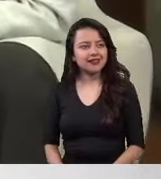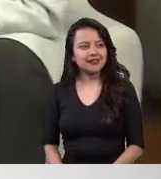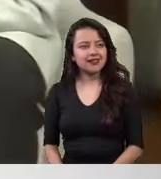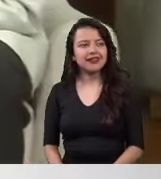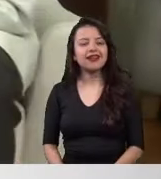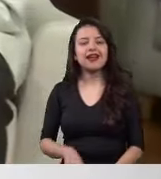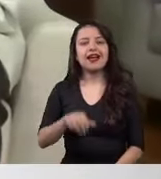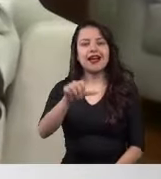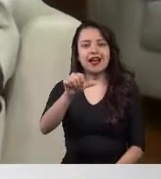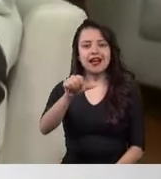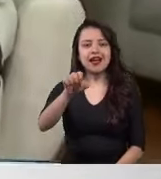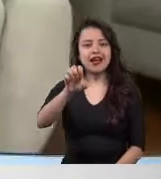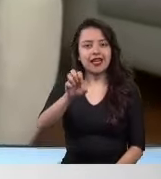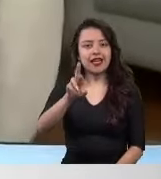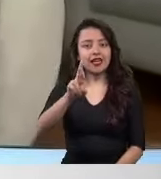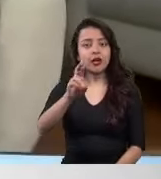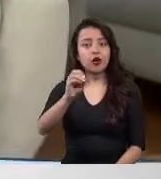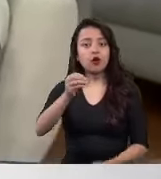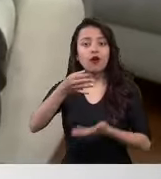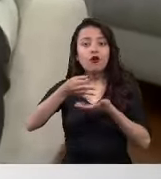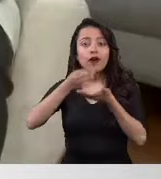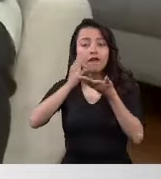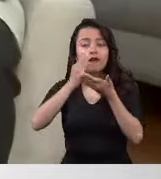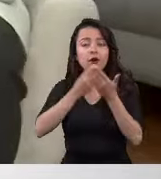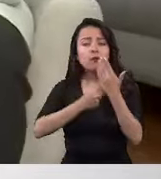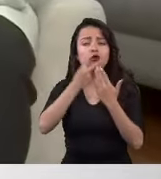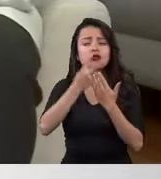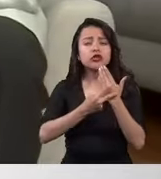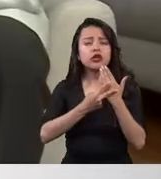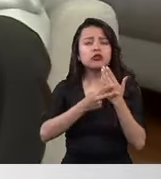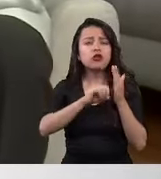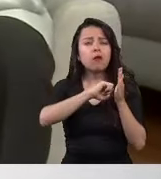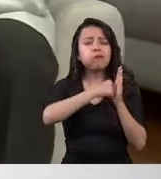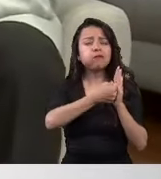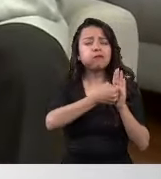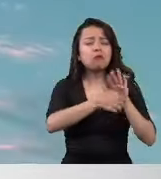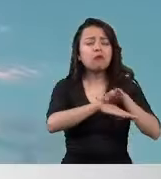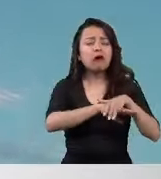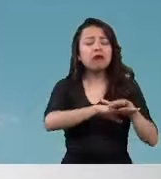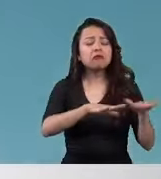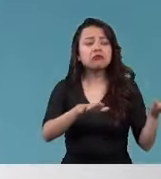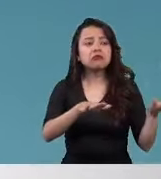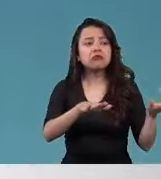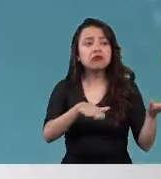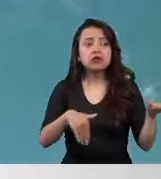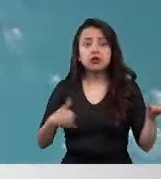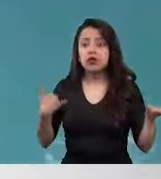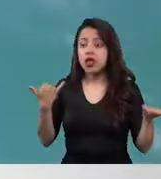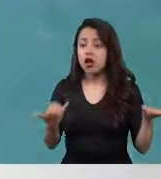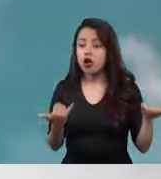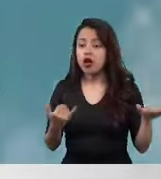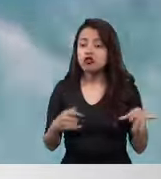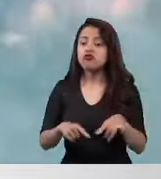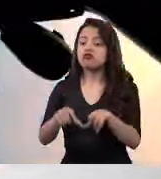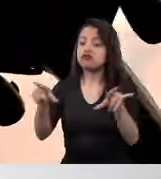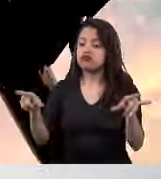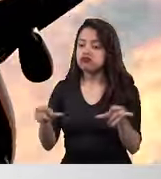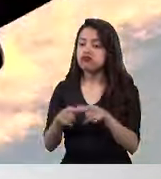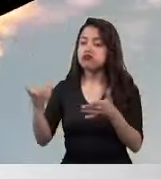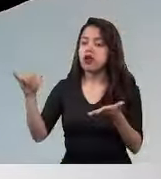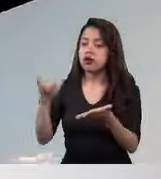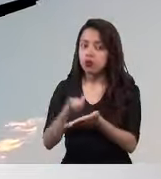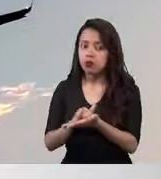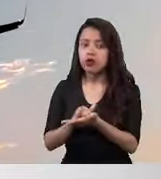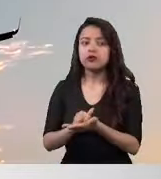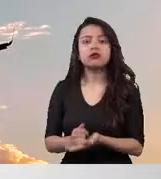Aerocafé. Es un proyecto que estaba muerto hace 10 meses que yo llegué a la gobernación. Y está... ¿Ese es el aeropuerto? El aeropuerto que vamos a